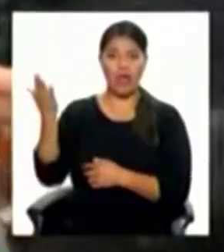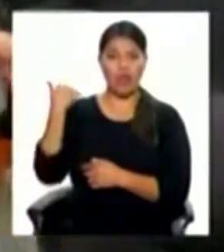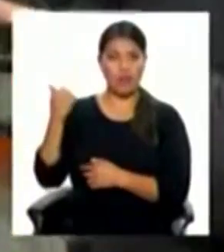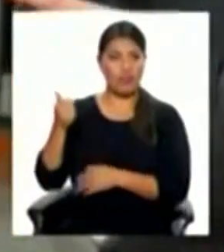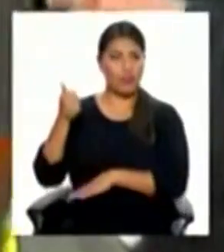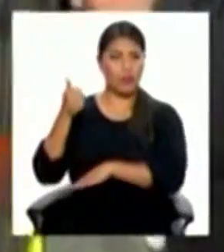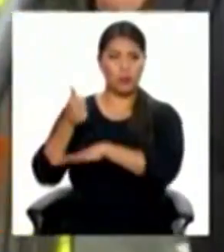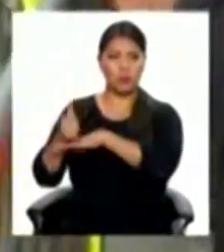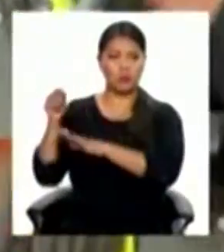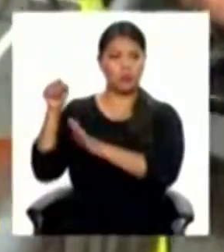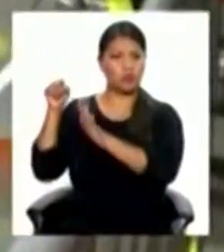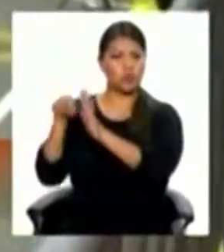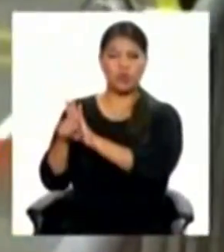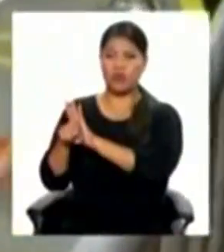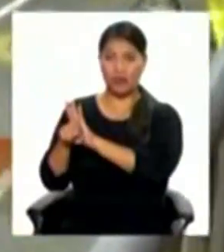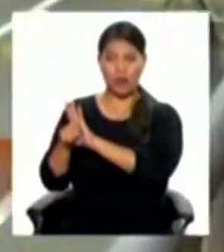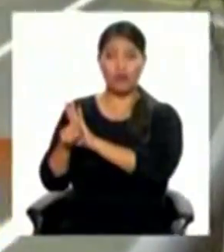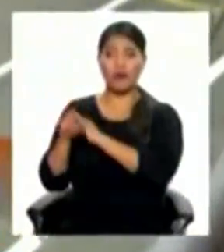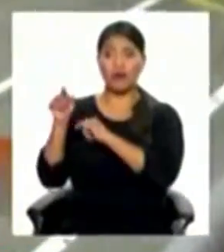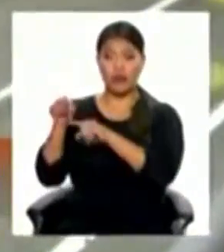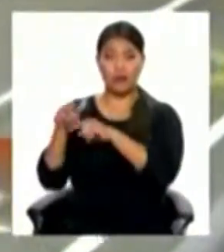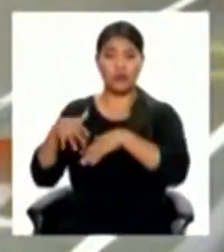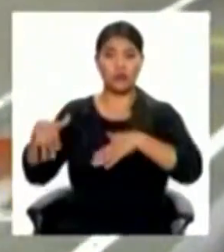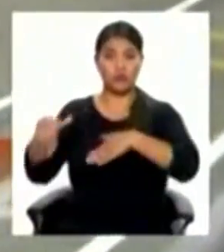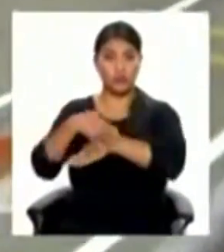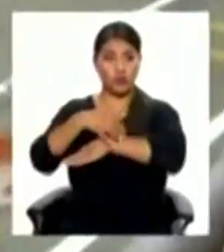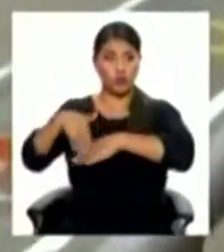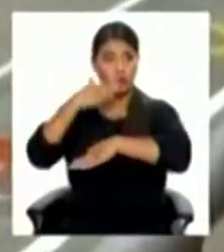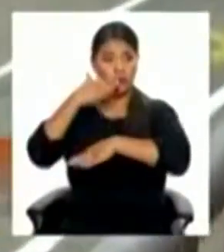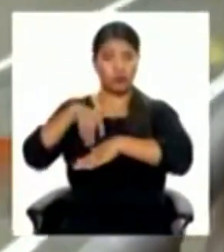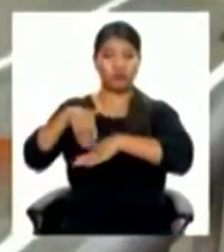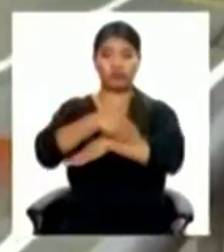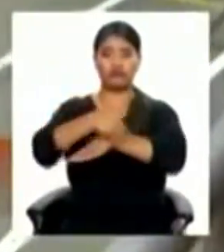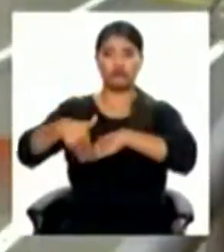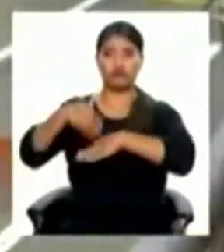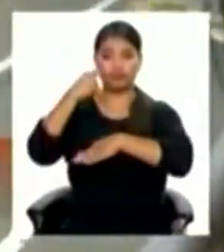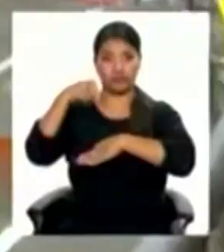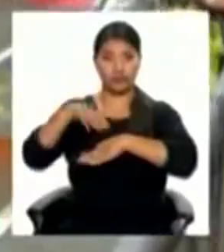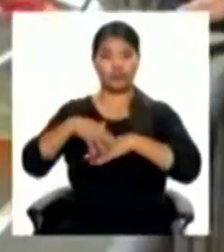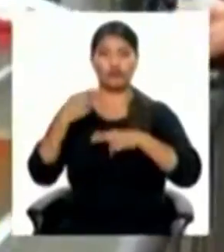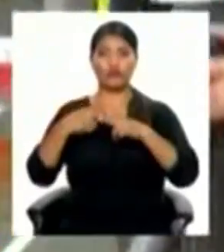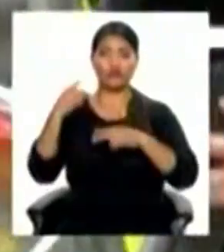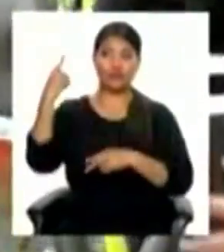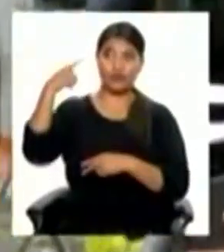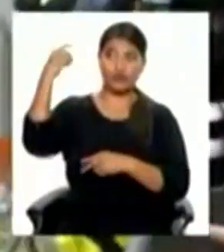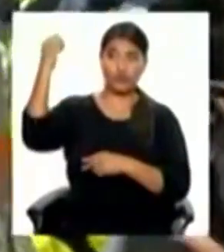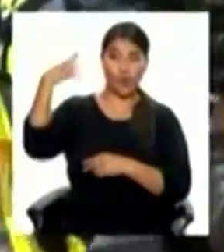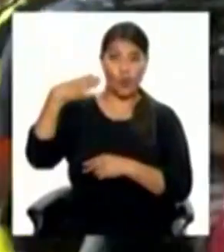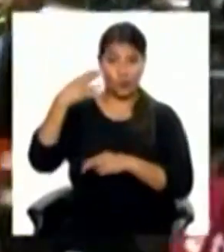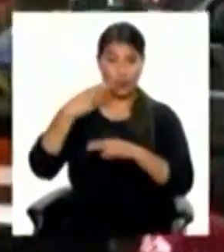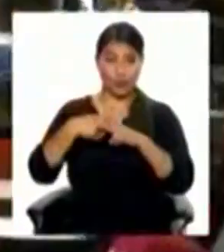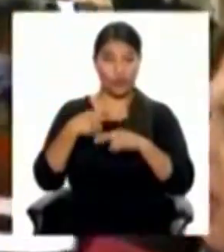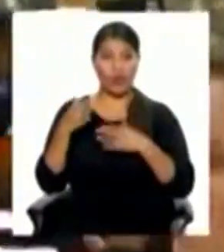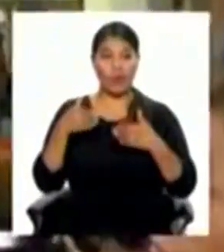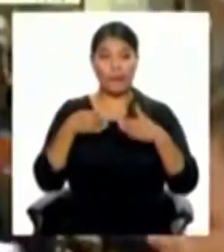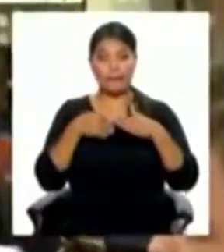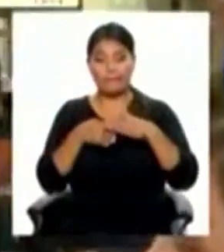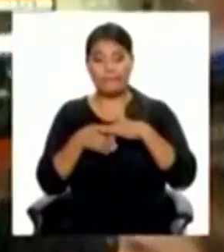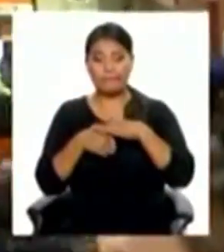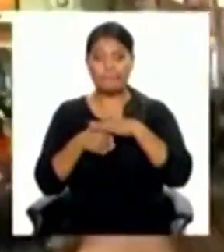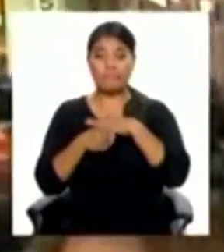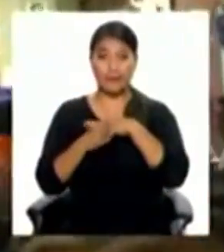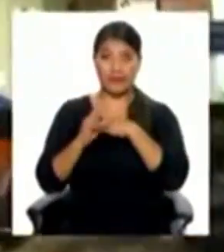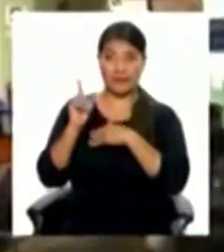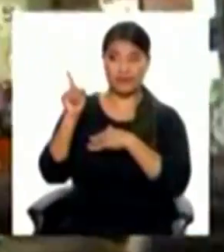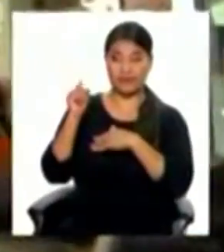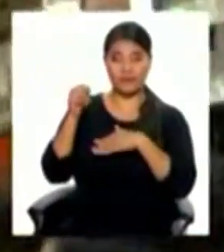sicarios. Ella se encontraba en la explanada de la estación Pirámide del Sol, a pocos metros del ingreso y muy cerca